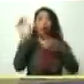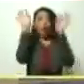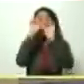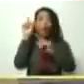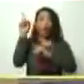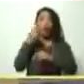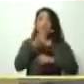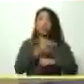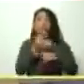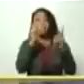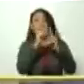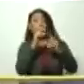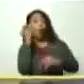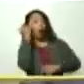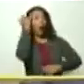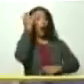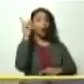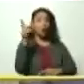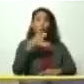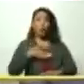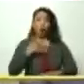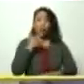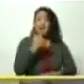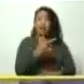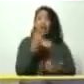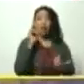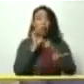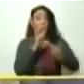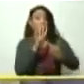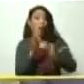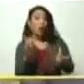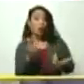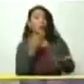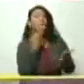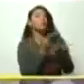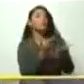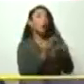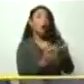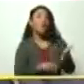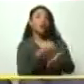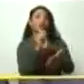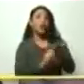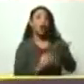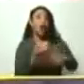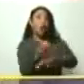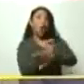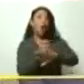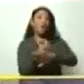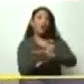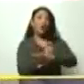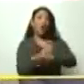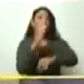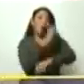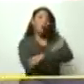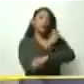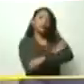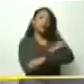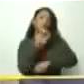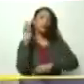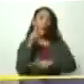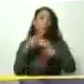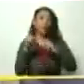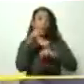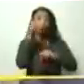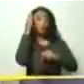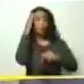ellos se denominan porque ellos hubieran podido haber señalado solicitado que se firmara entre el gobierno y la oposición pero ellos